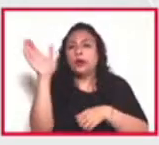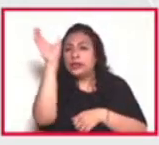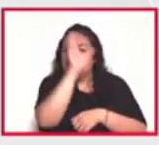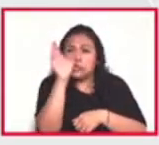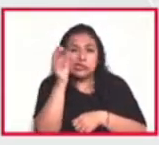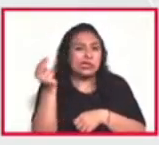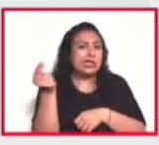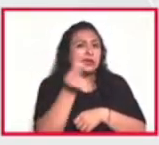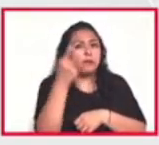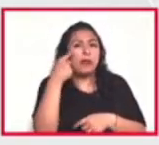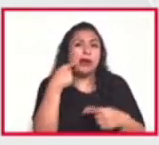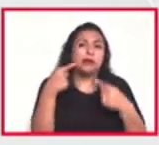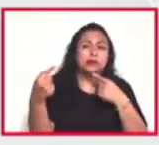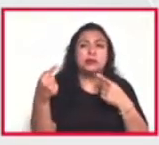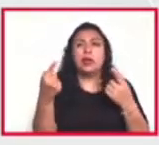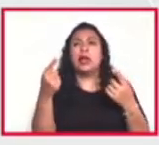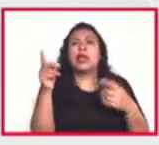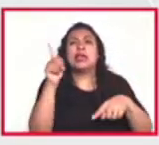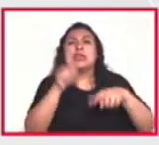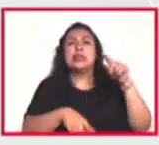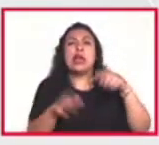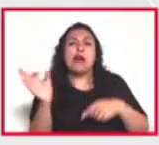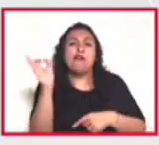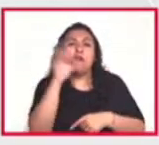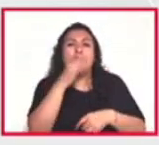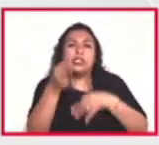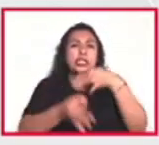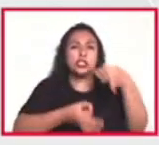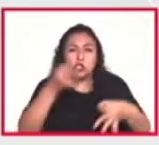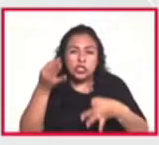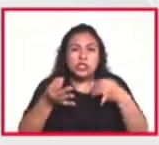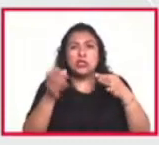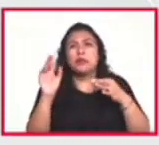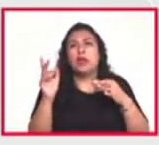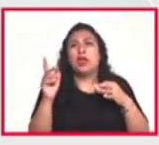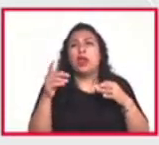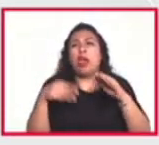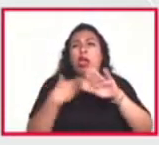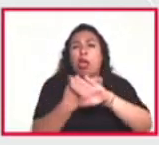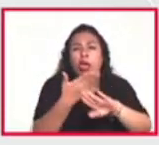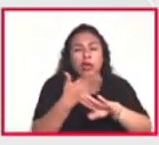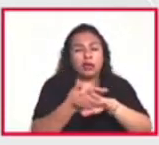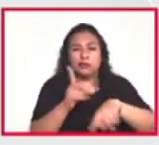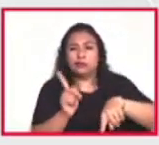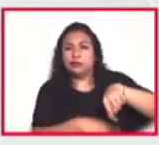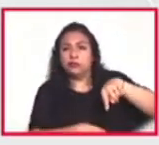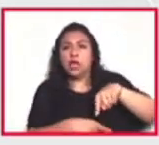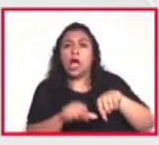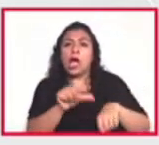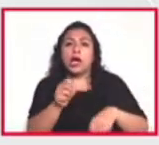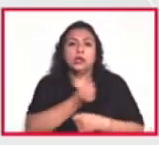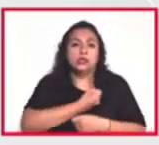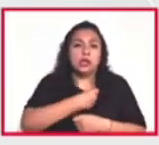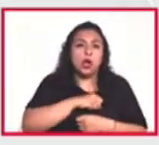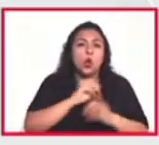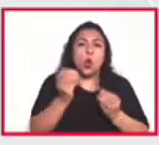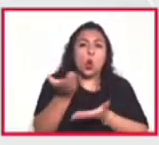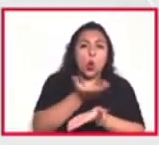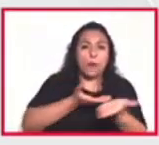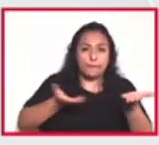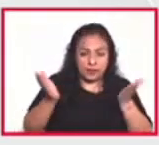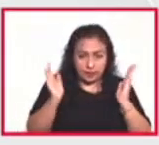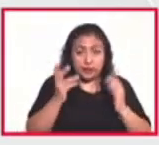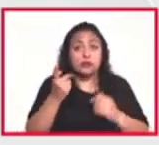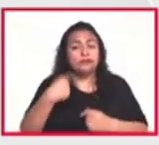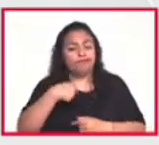para rebatir fake news y contrarrestar relatos nocivos, tanto para la salud como para la convivencia. Y hemos